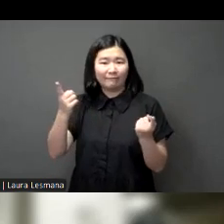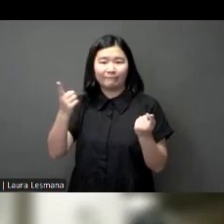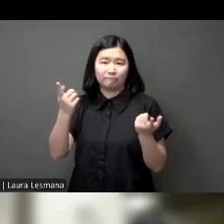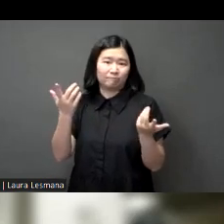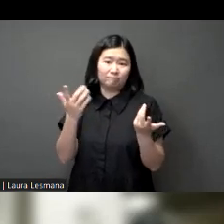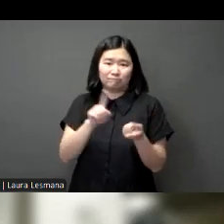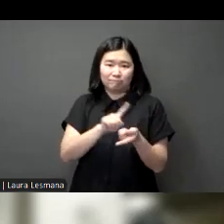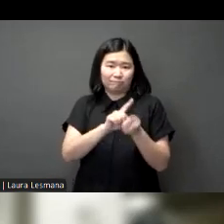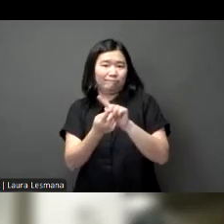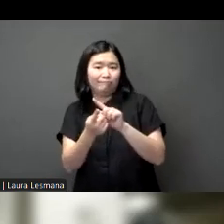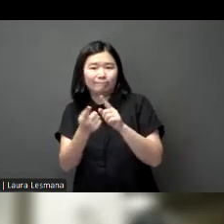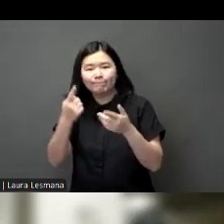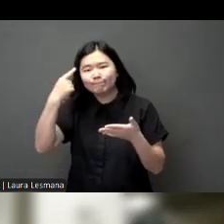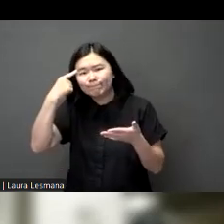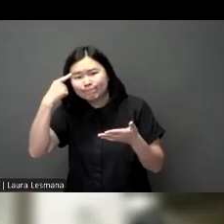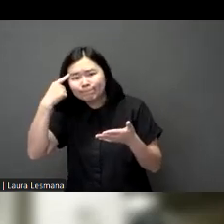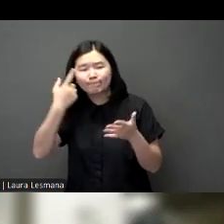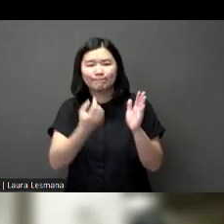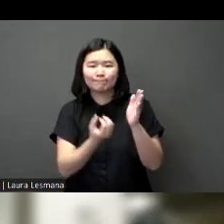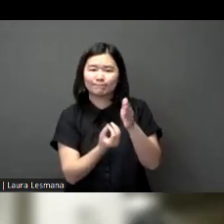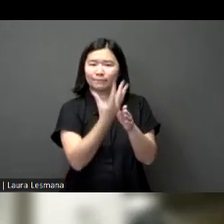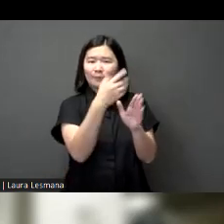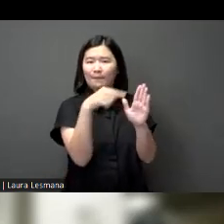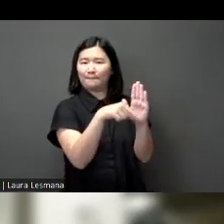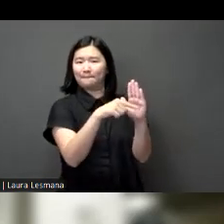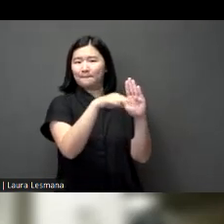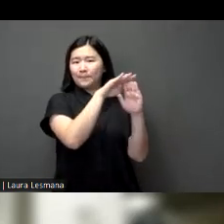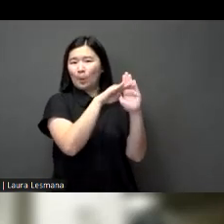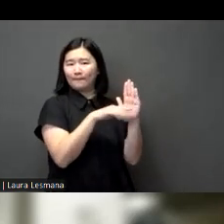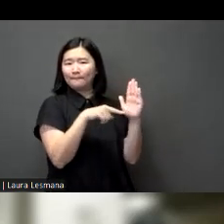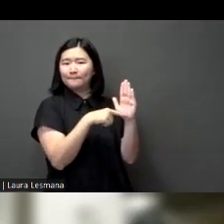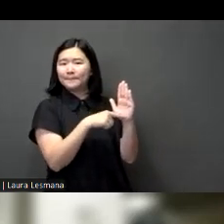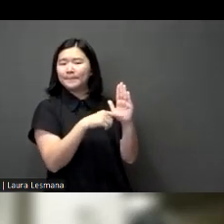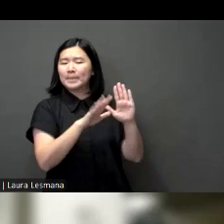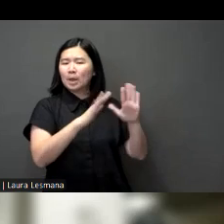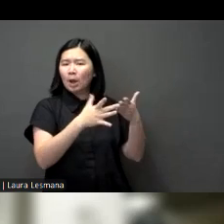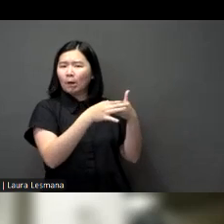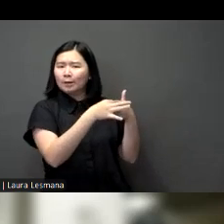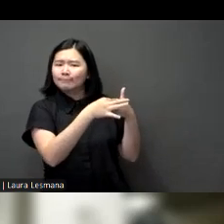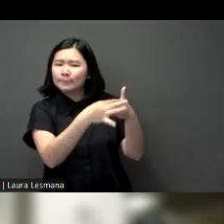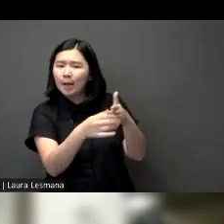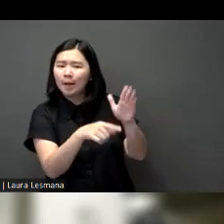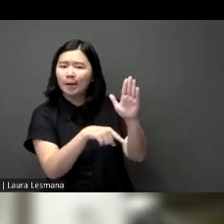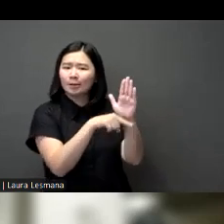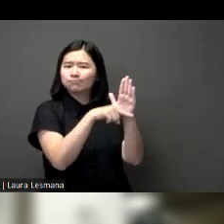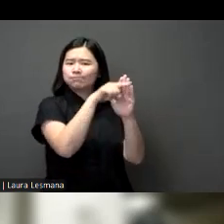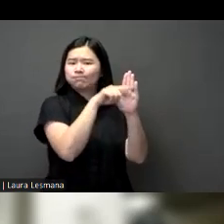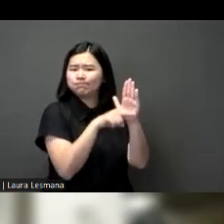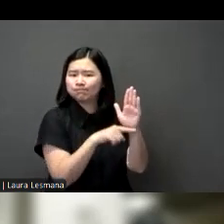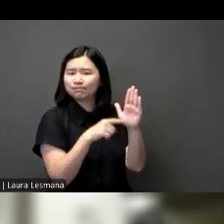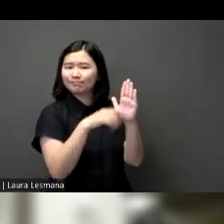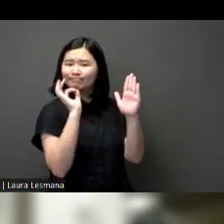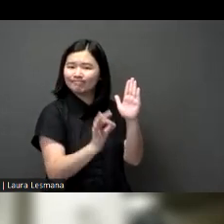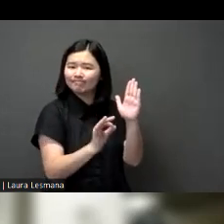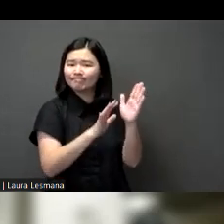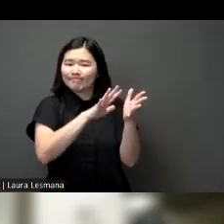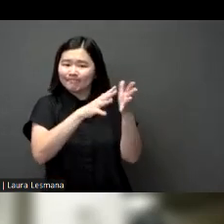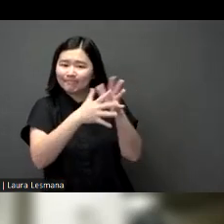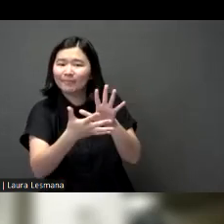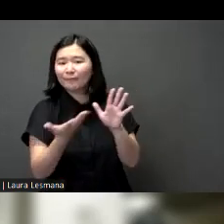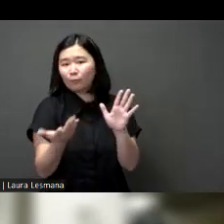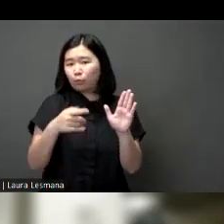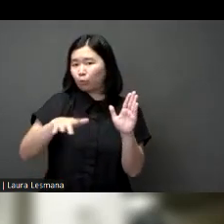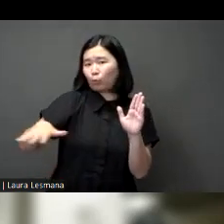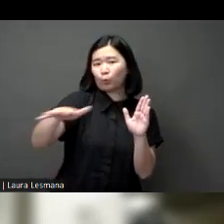o Régimen de Garantía Explícita en Salud, y lo importante de ello es que otorga justamente mediante la